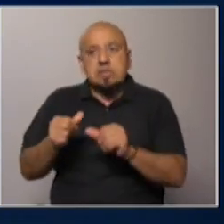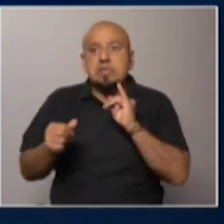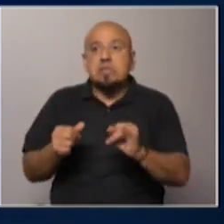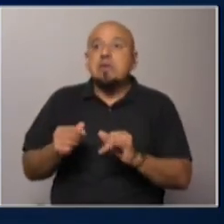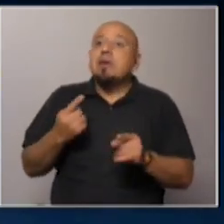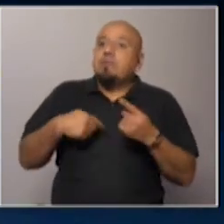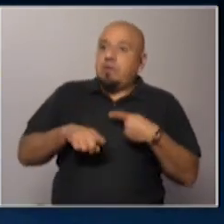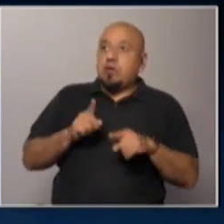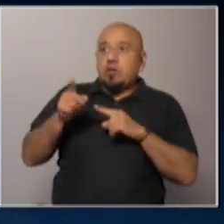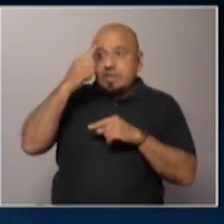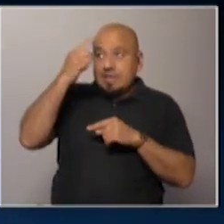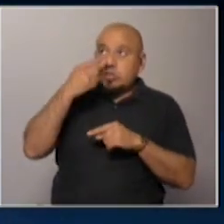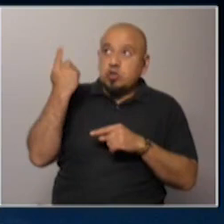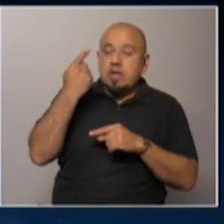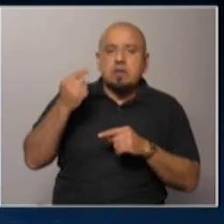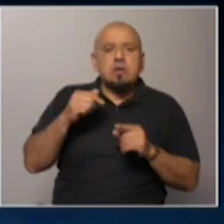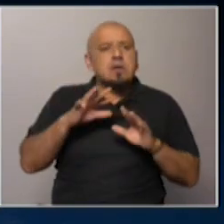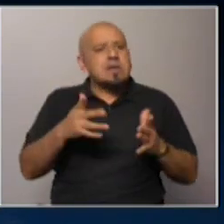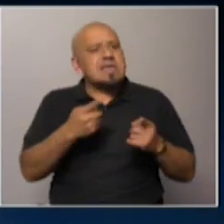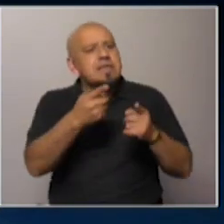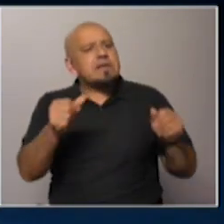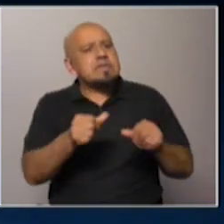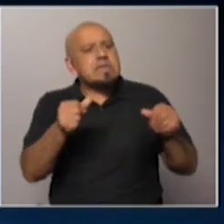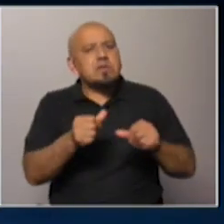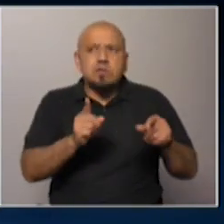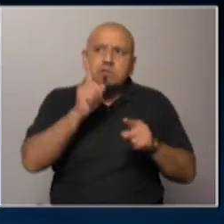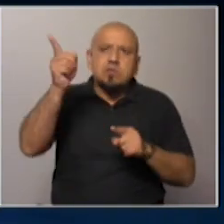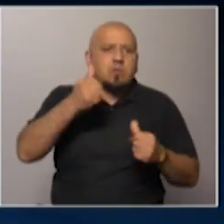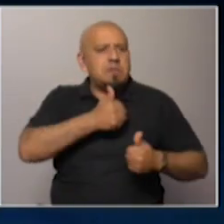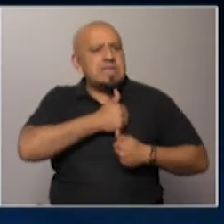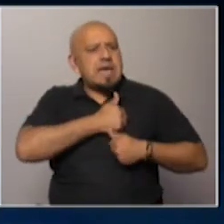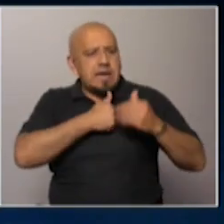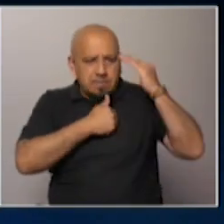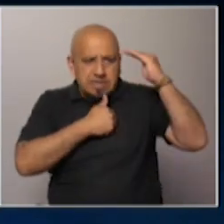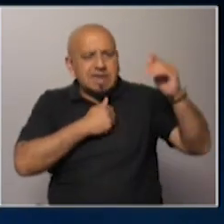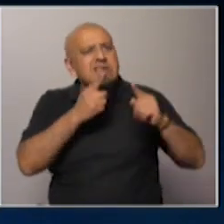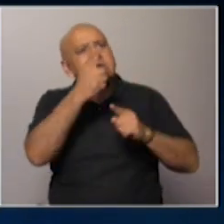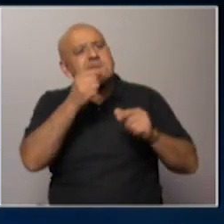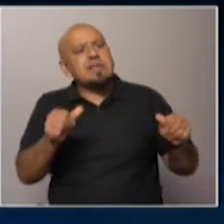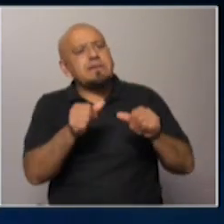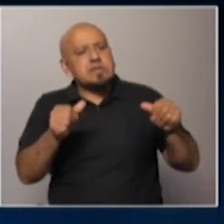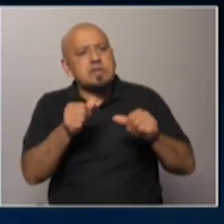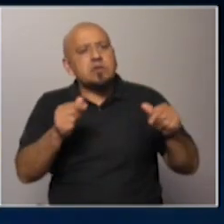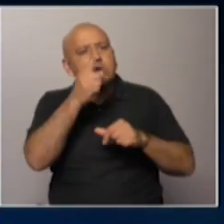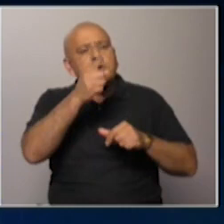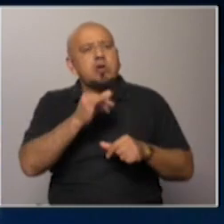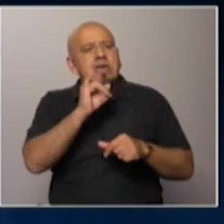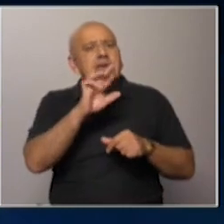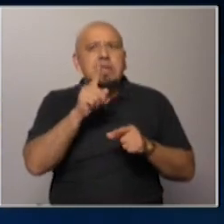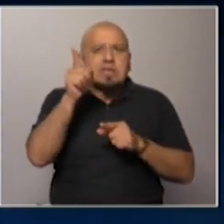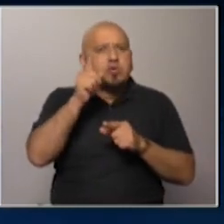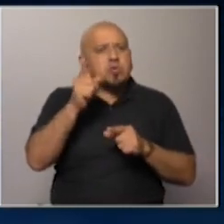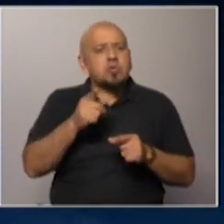cosa es que guste en el plano internacional que estaban haciendo eso en un territorio afganistán desde el año 2001 y en el otro irak desde el año 2003